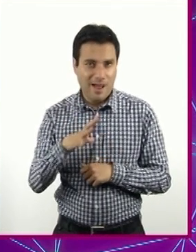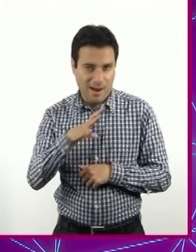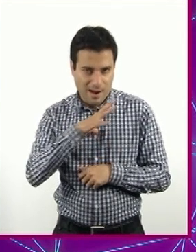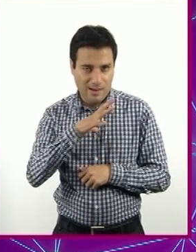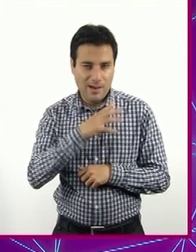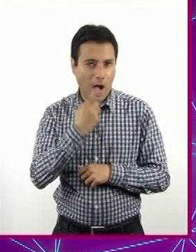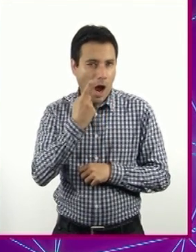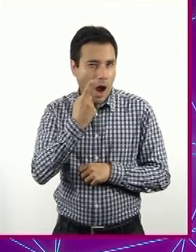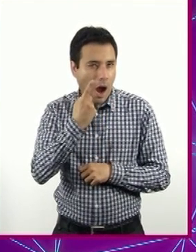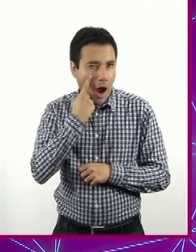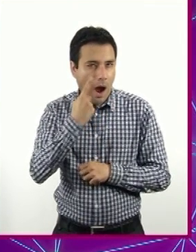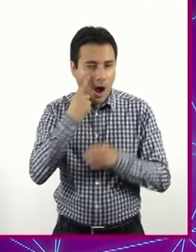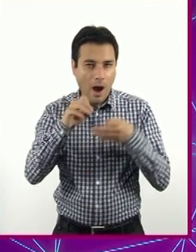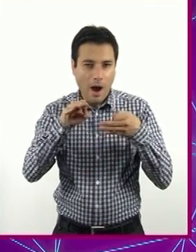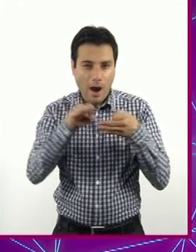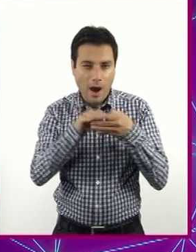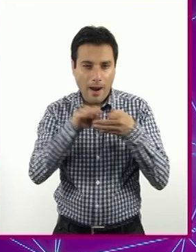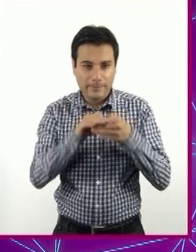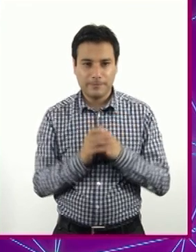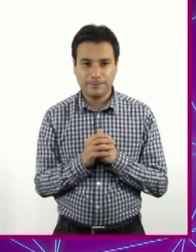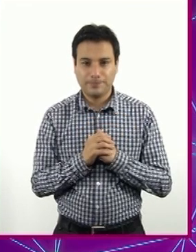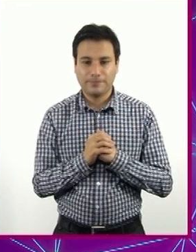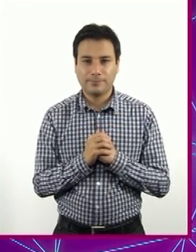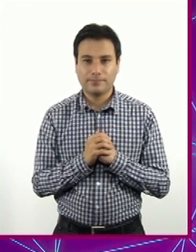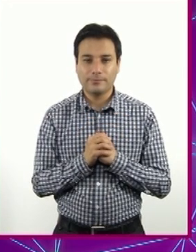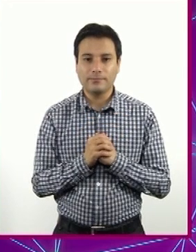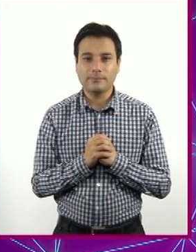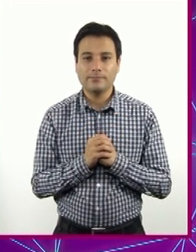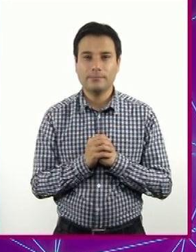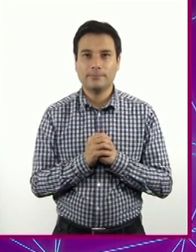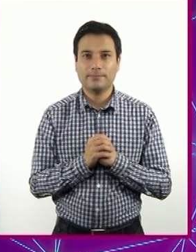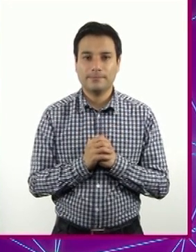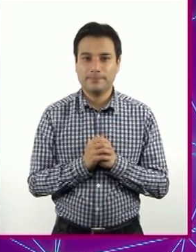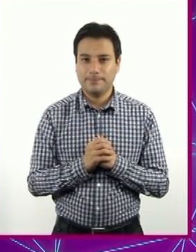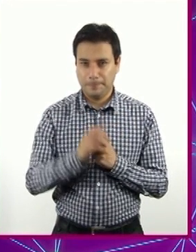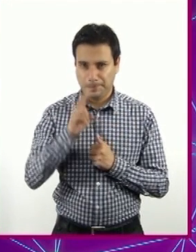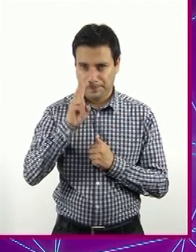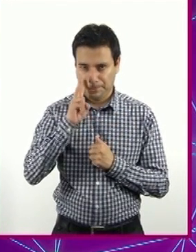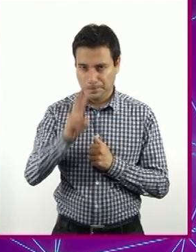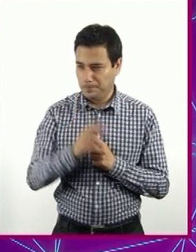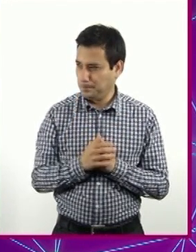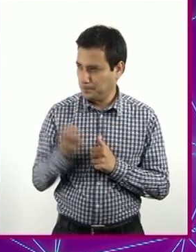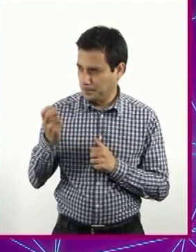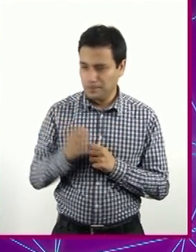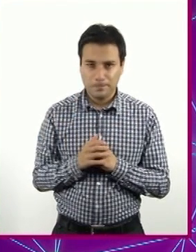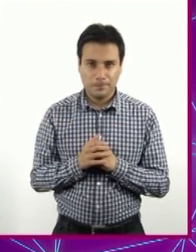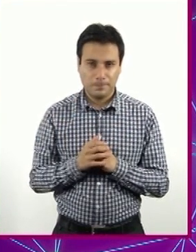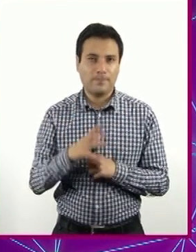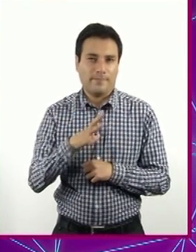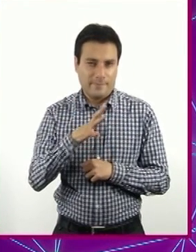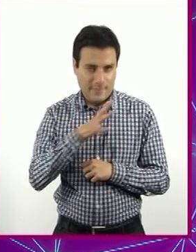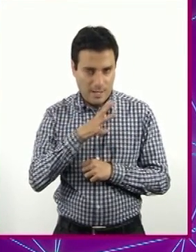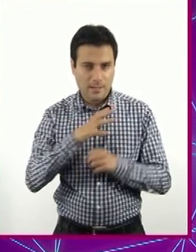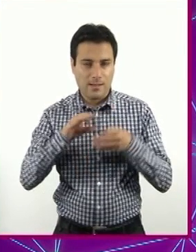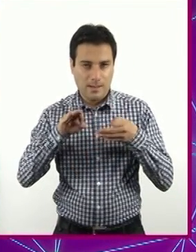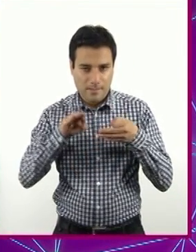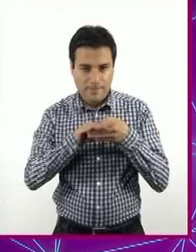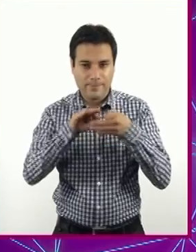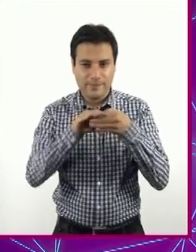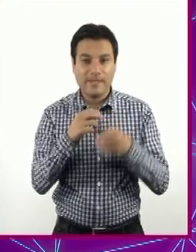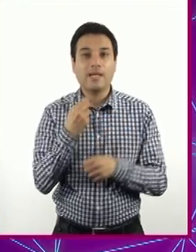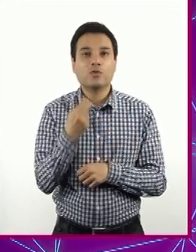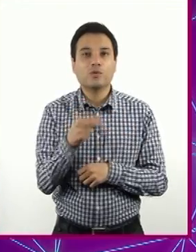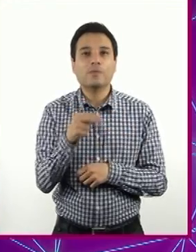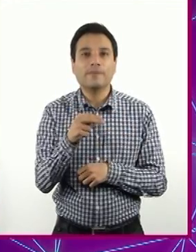constante en el primer nivel de diferencias, sino hasta el segundo. Por lo tanto, se trata de una